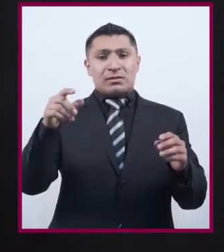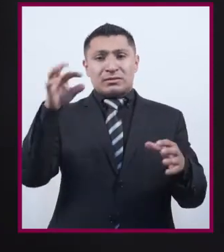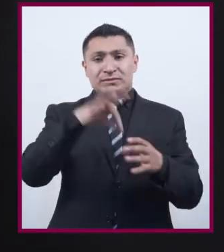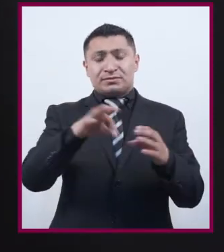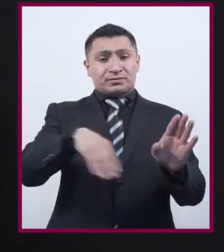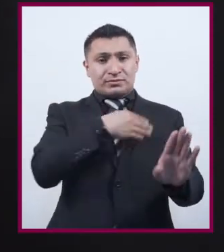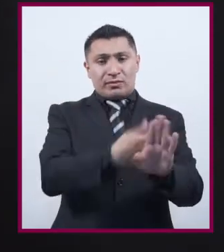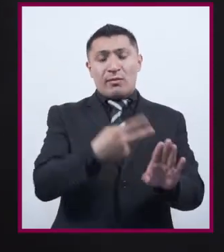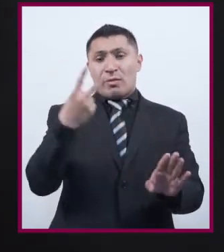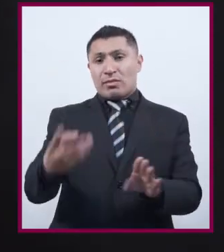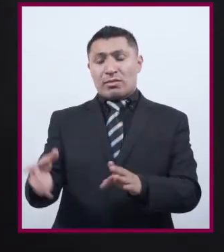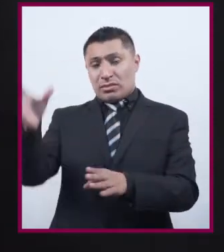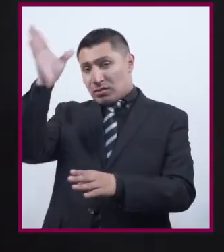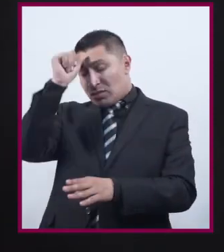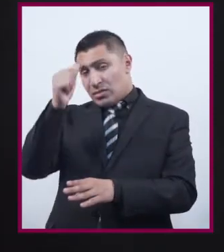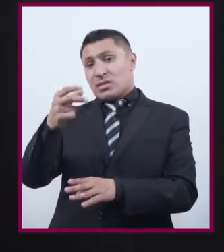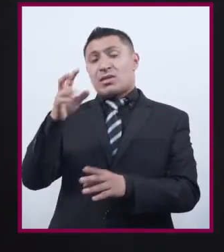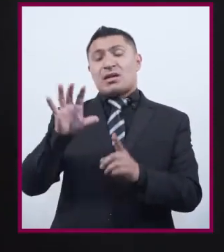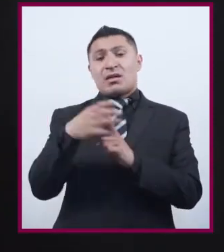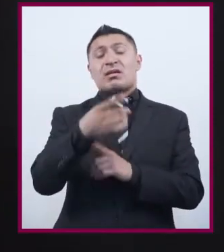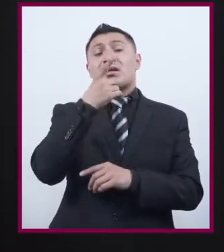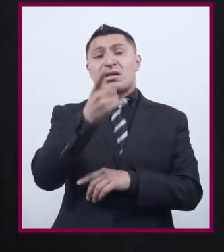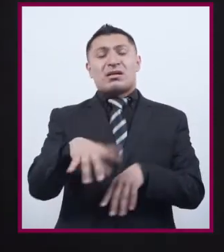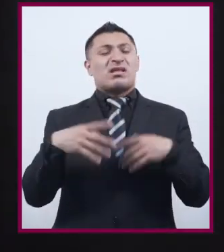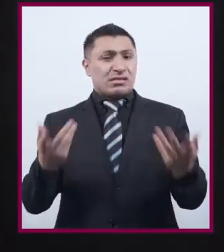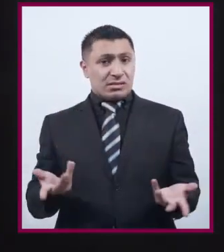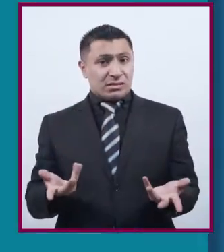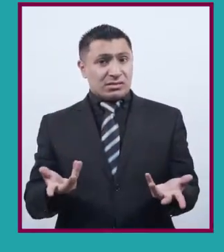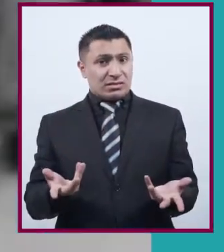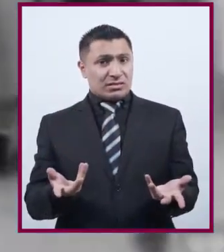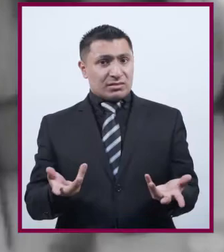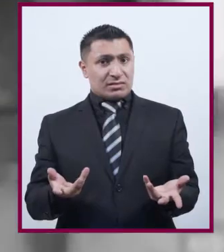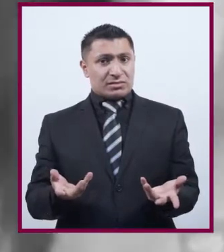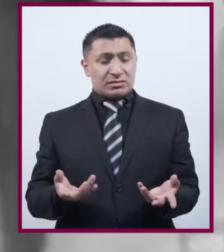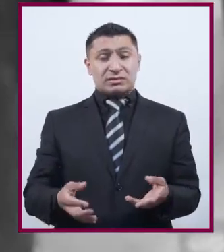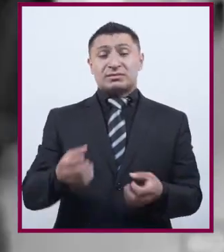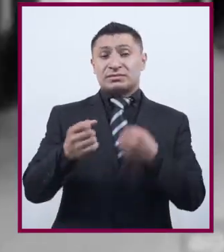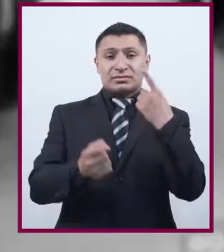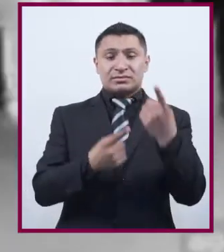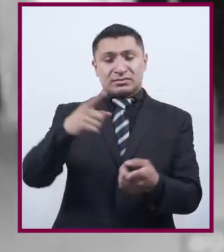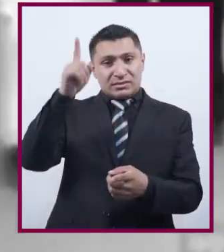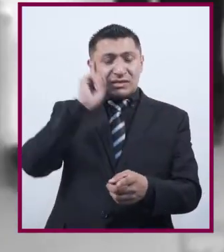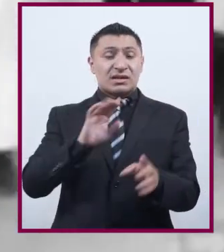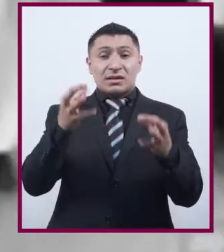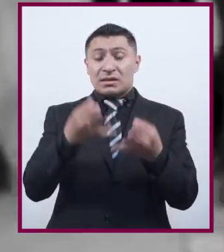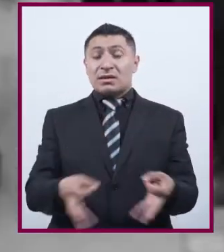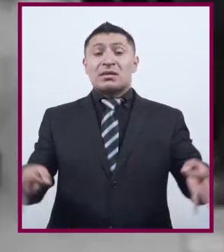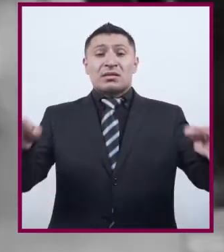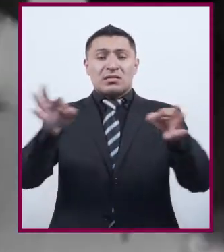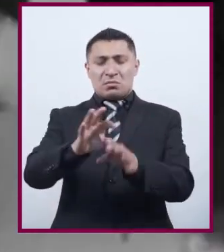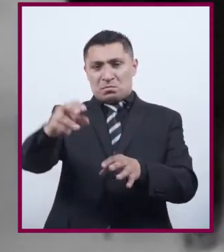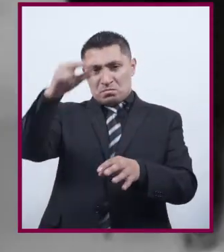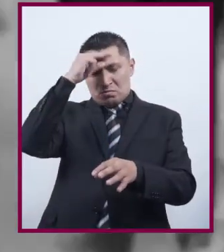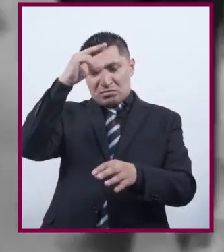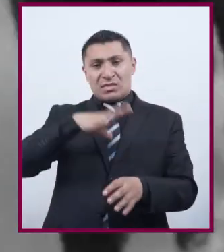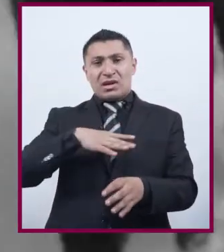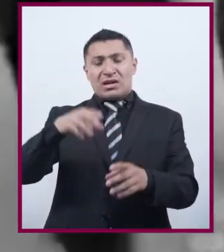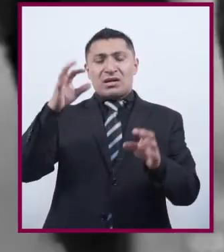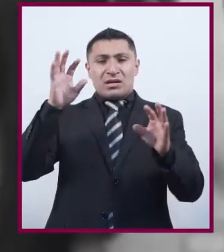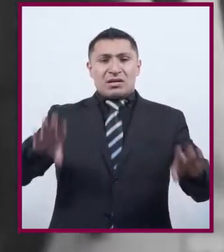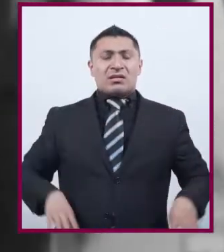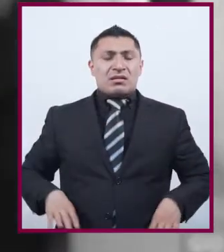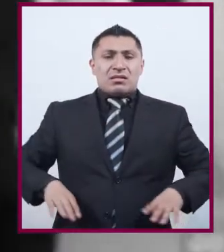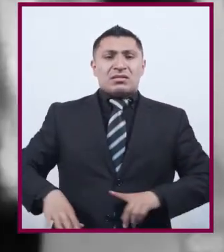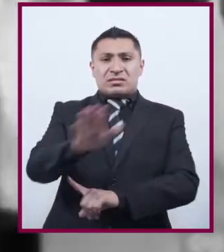votos en contra y 2 a favor, y el Congreso determinó lo siguiente. El hecho de que algunas mujeres excepcionales tengan las